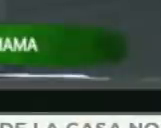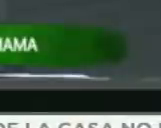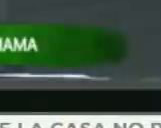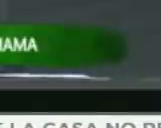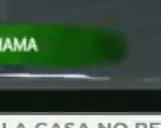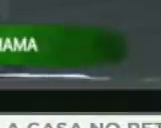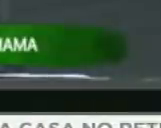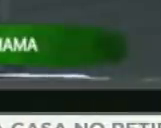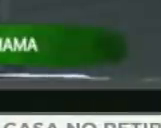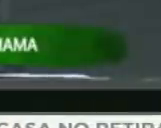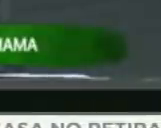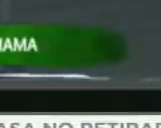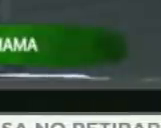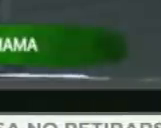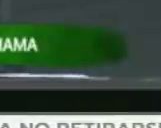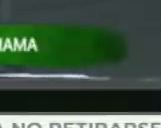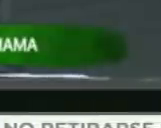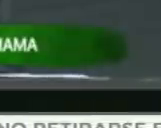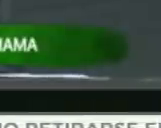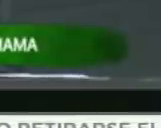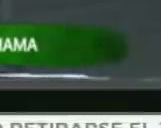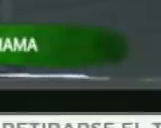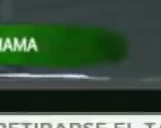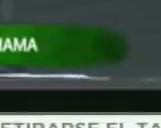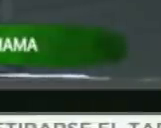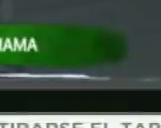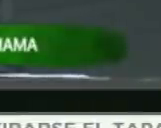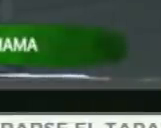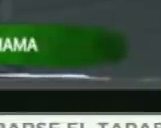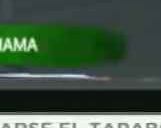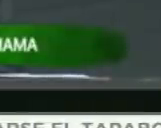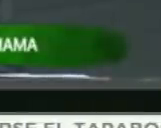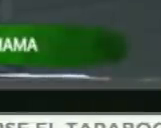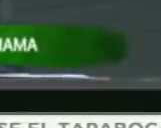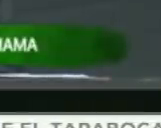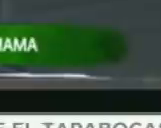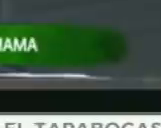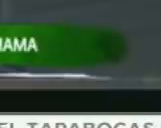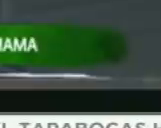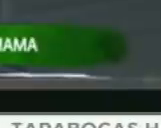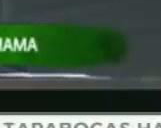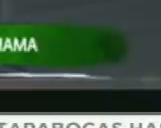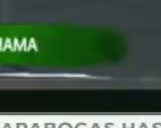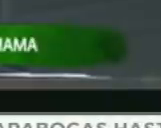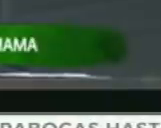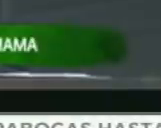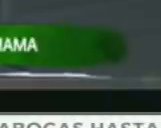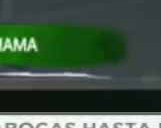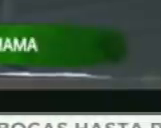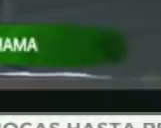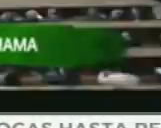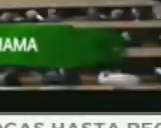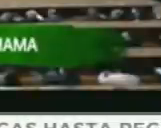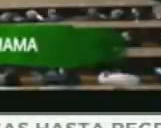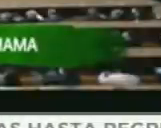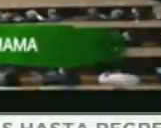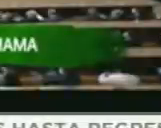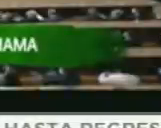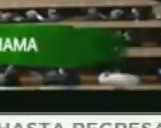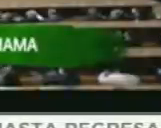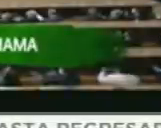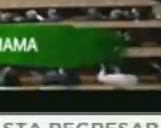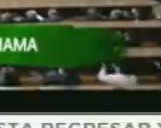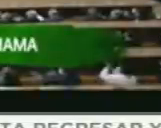tenemos la participación del presidente de la República Bolivariana de Venezuela, Nicolás Maduro.